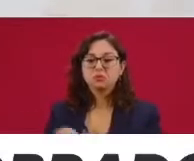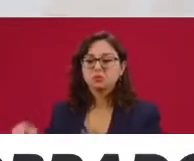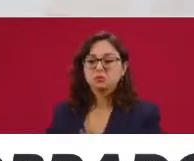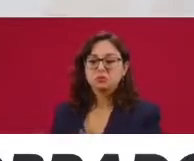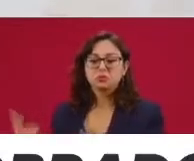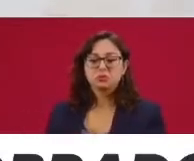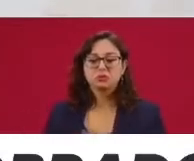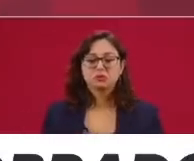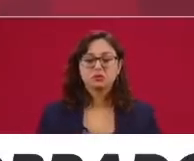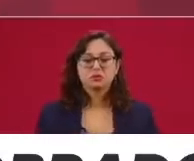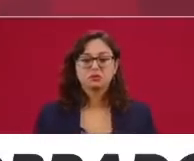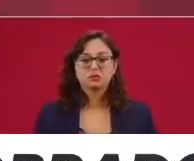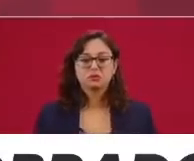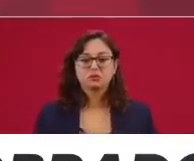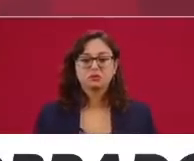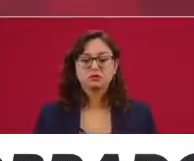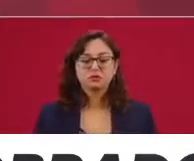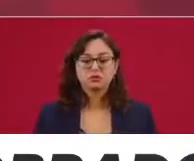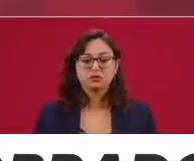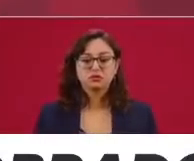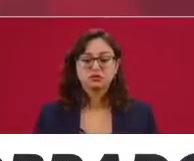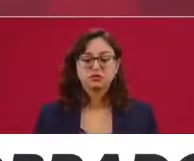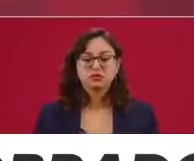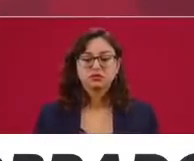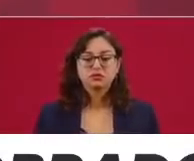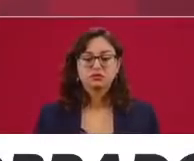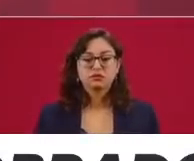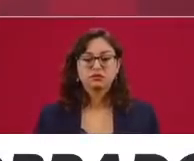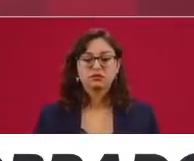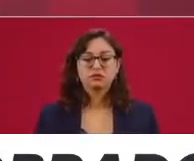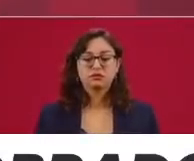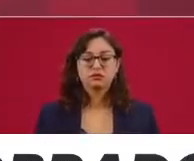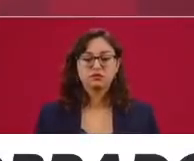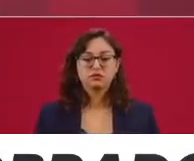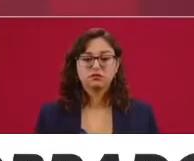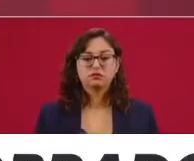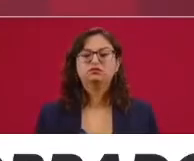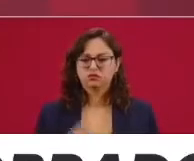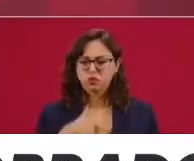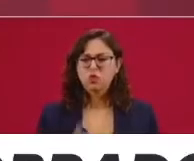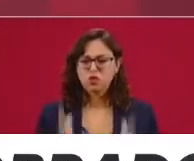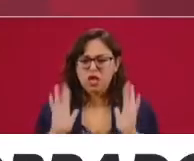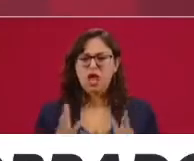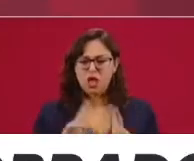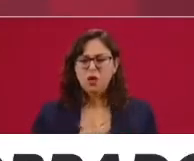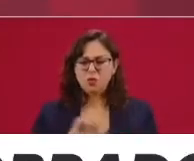Ya voy a mandarle a poner una enramada para colgarles unas hamacas